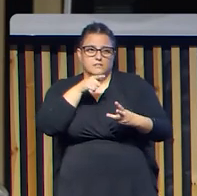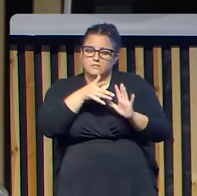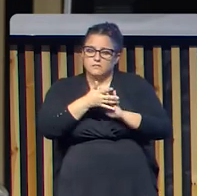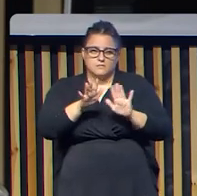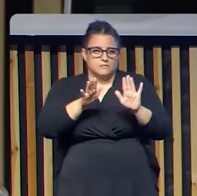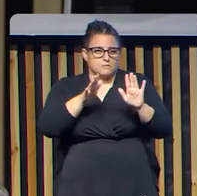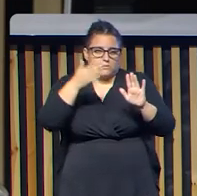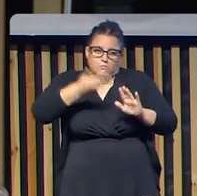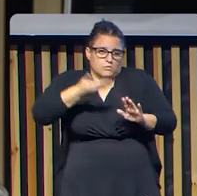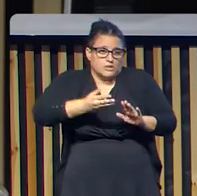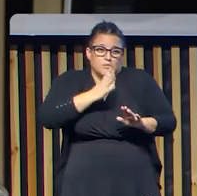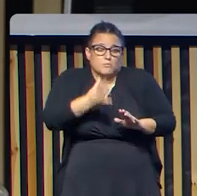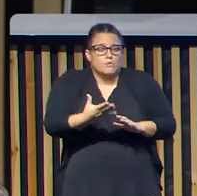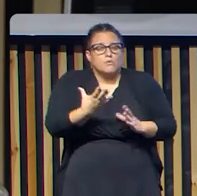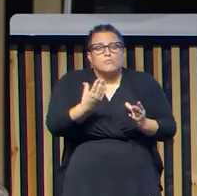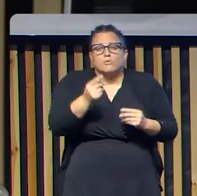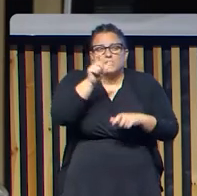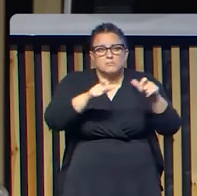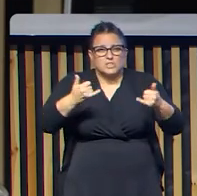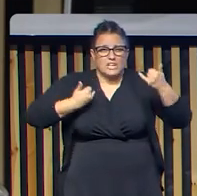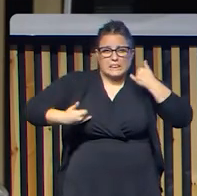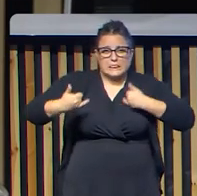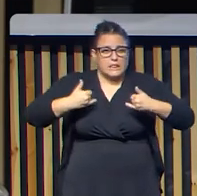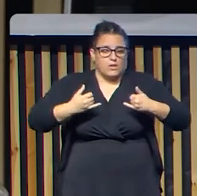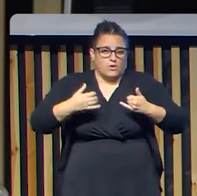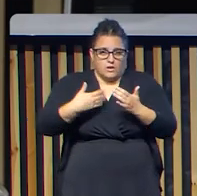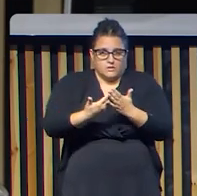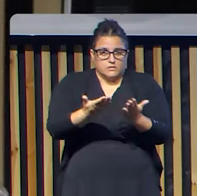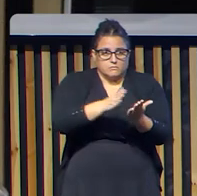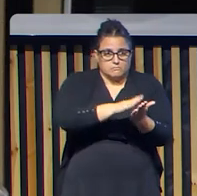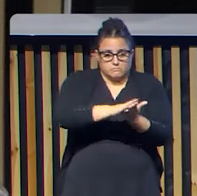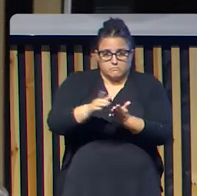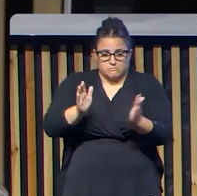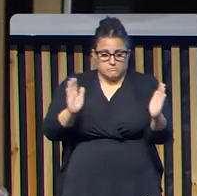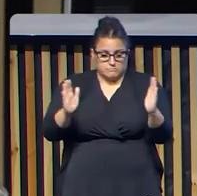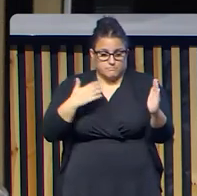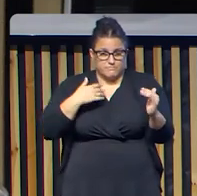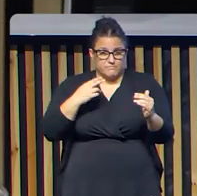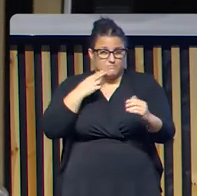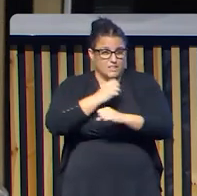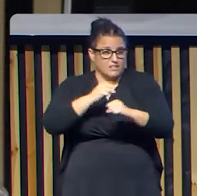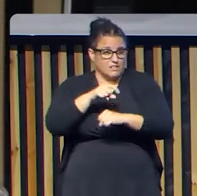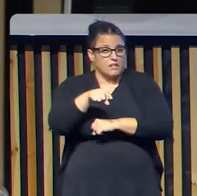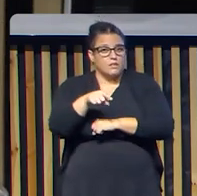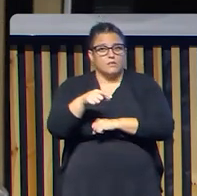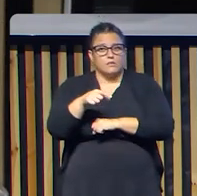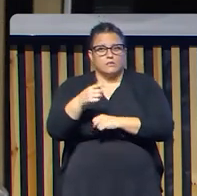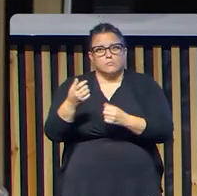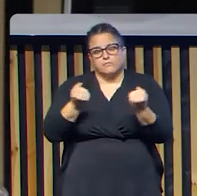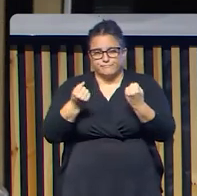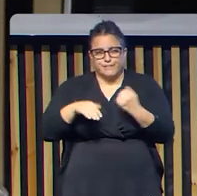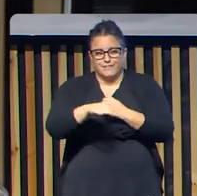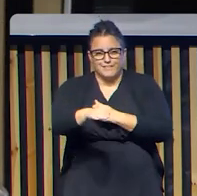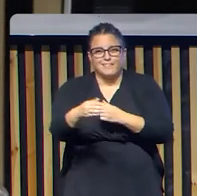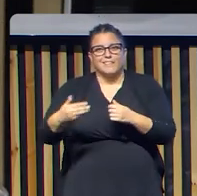muchas de las personas heridas o fallecidas durante ese atentado eran de origen extranjero